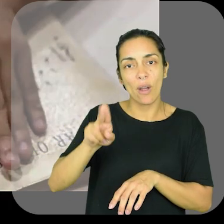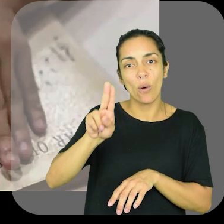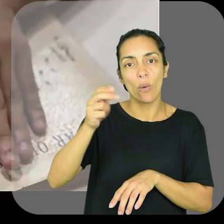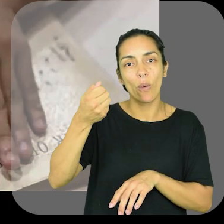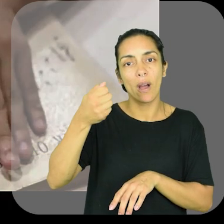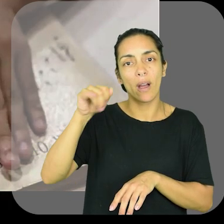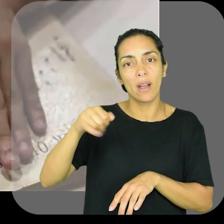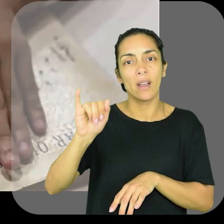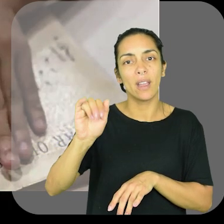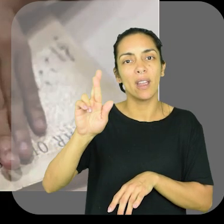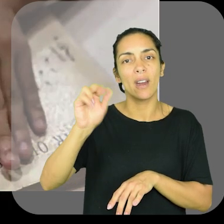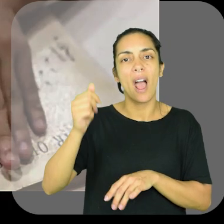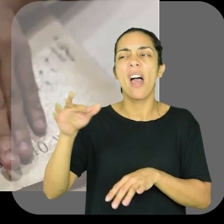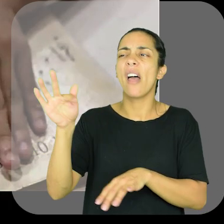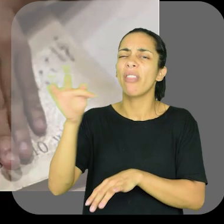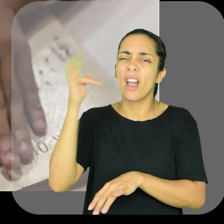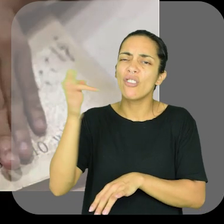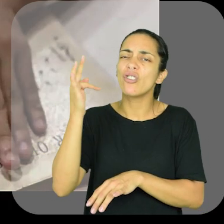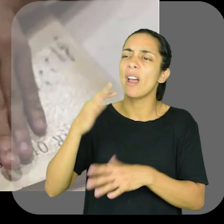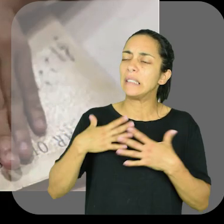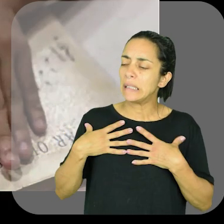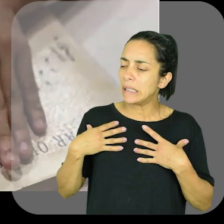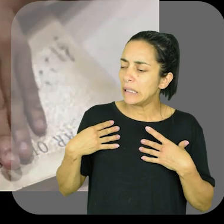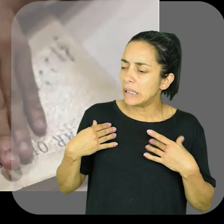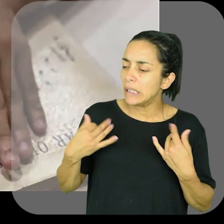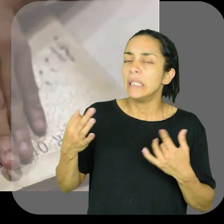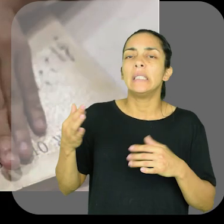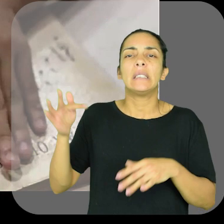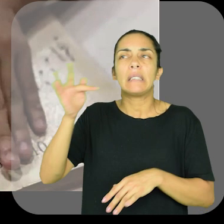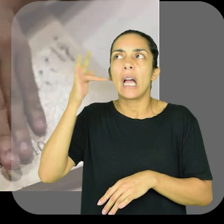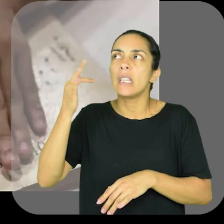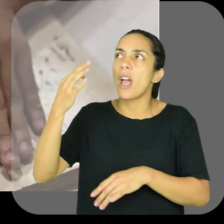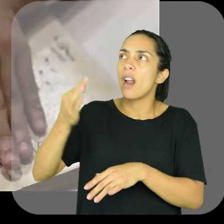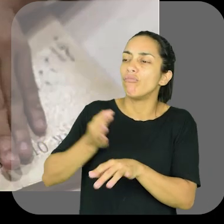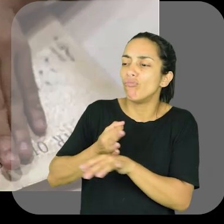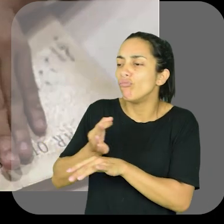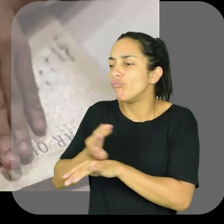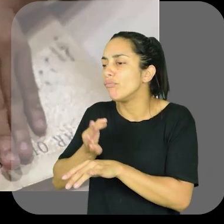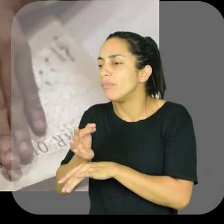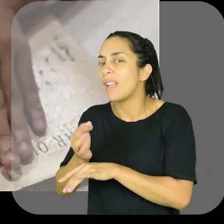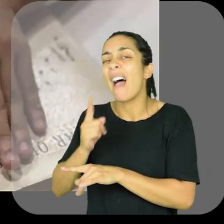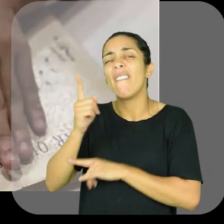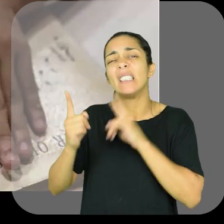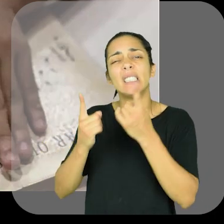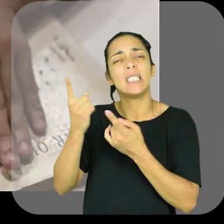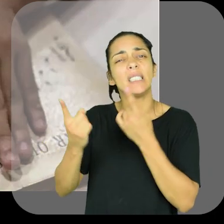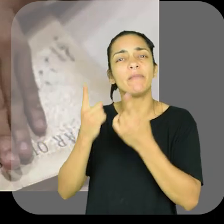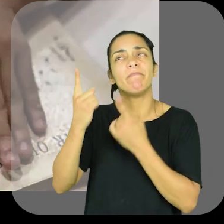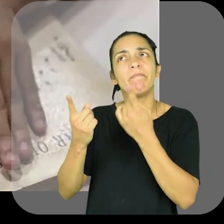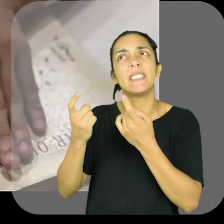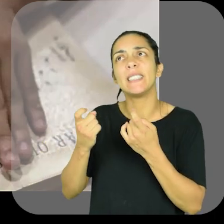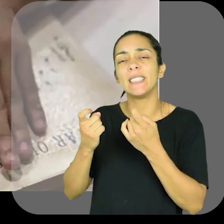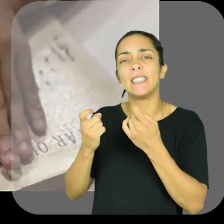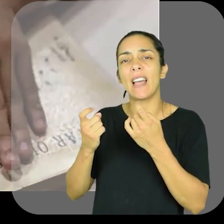de formación, talleres de sensibilización. Muchas veces ni siquiera es llegar a formar primero, sino derrumbar esas barreras